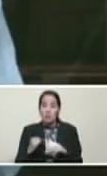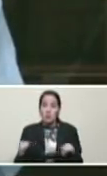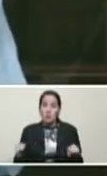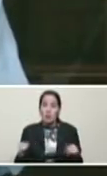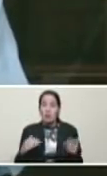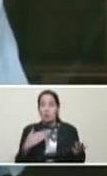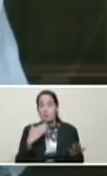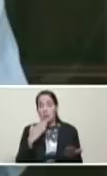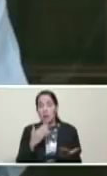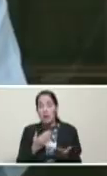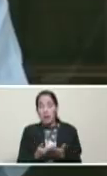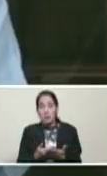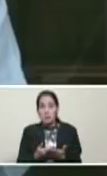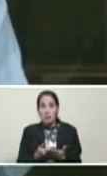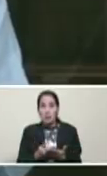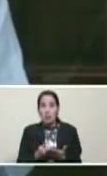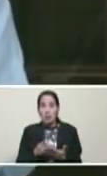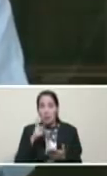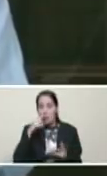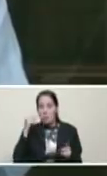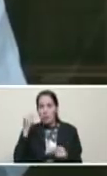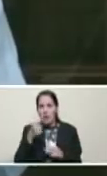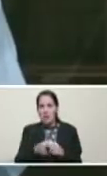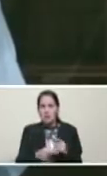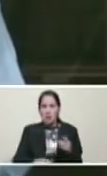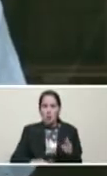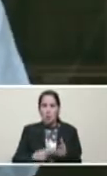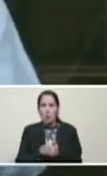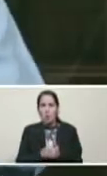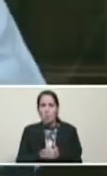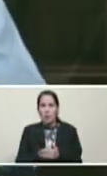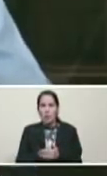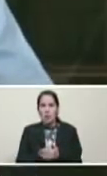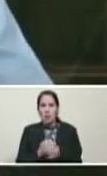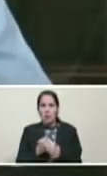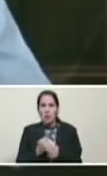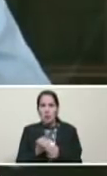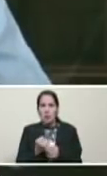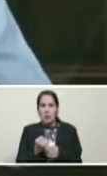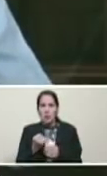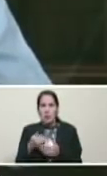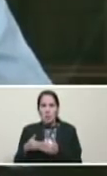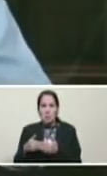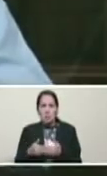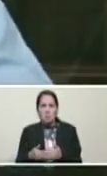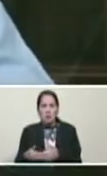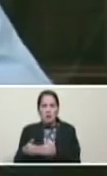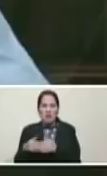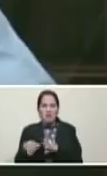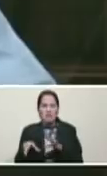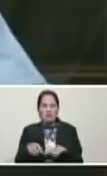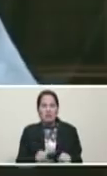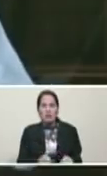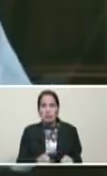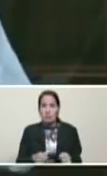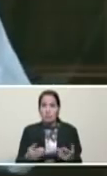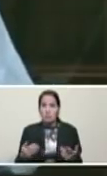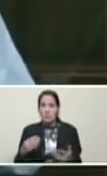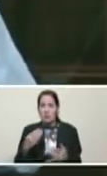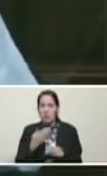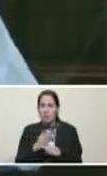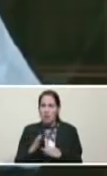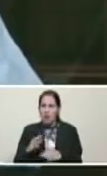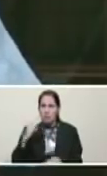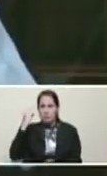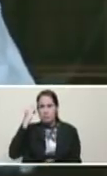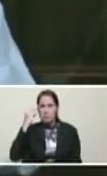dar gracias a las amenazas y a los golpes imperialistas que nos liberaron y nos sacaron de esa mentalidad cómoda de esa llamada